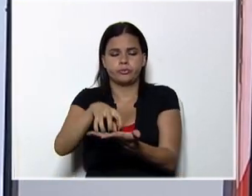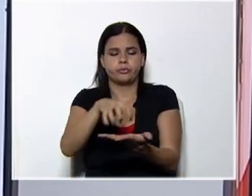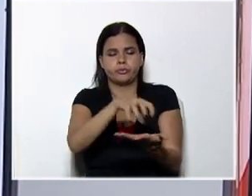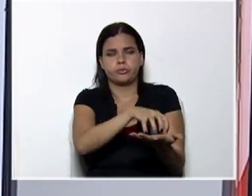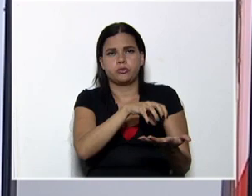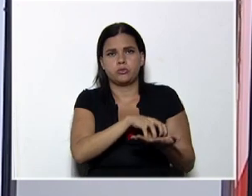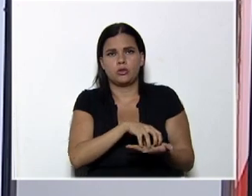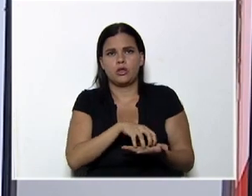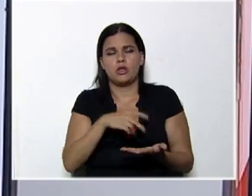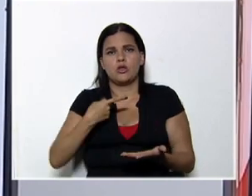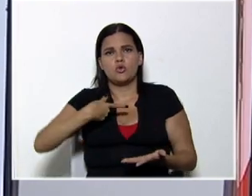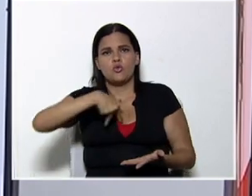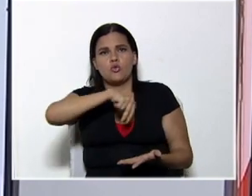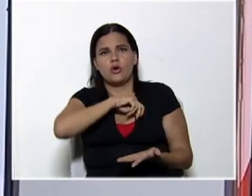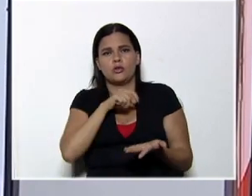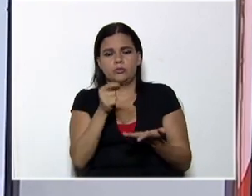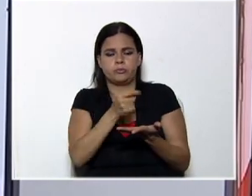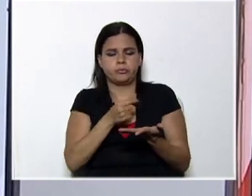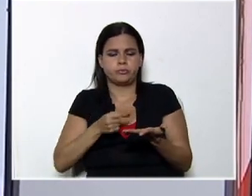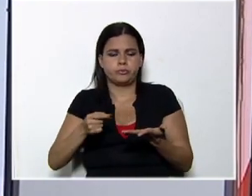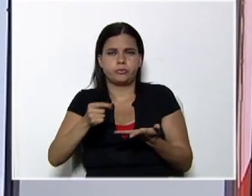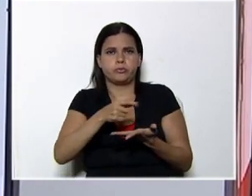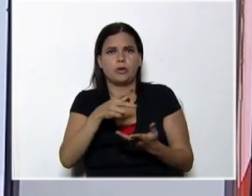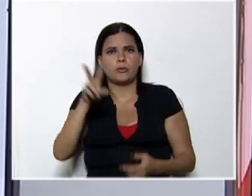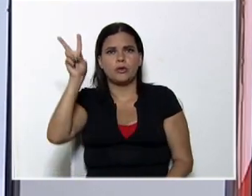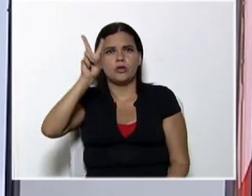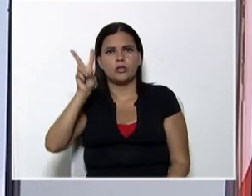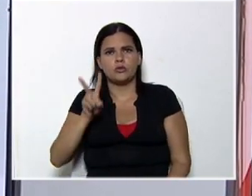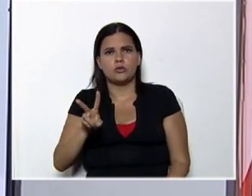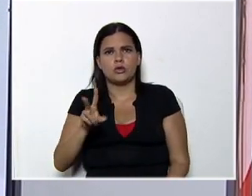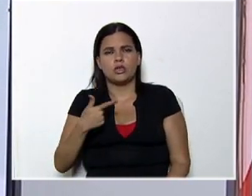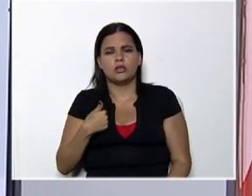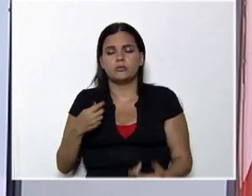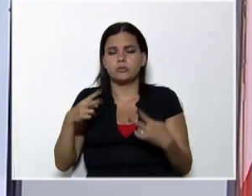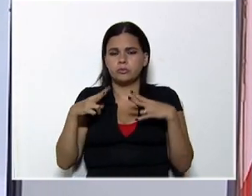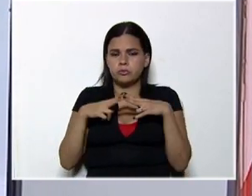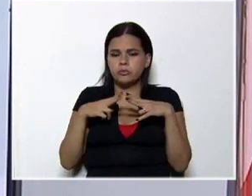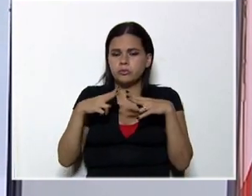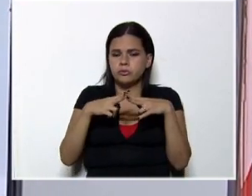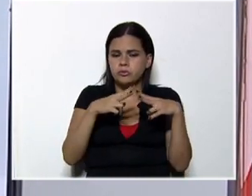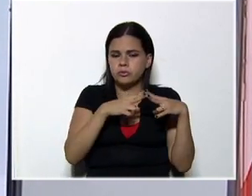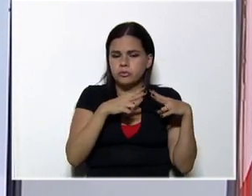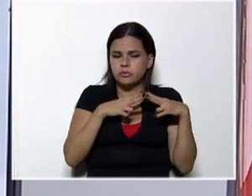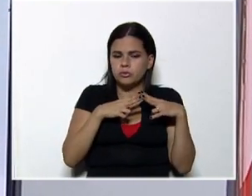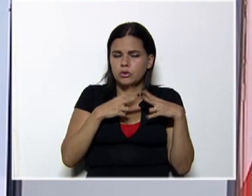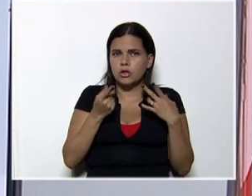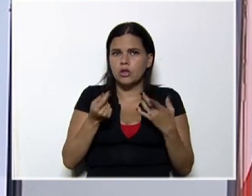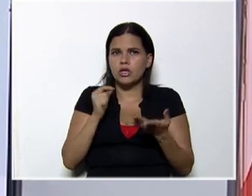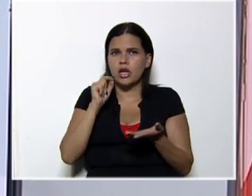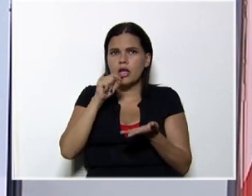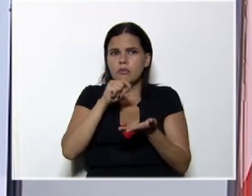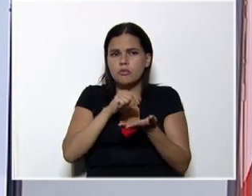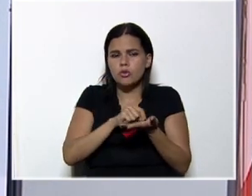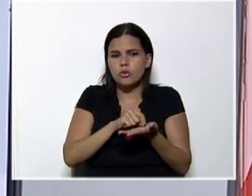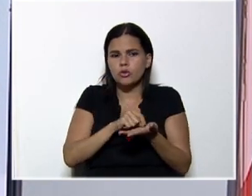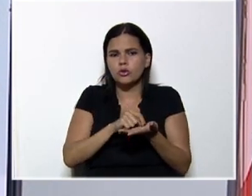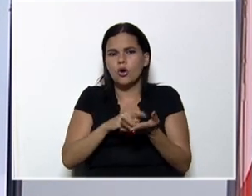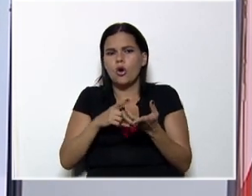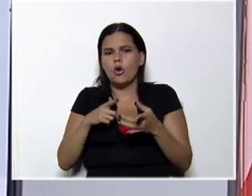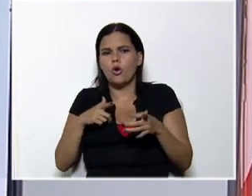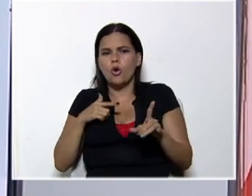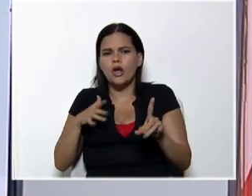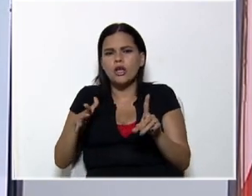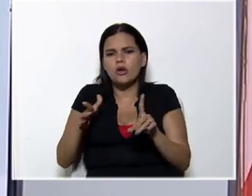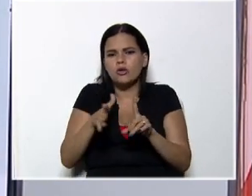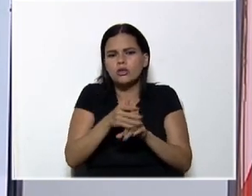Venezuela en el plano cartesiano y familiarizarnos con lo que son el punto o coordenadas dentro de un